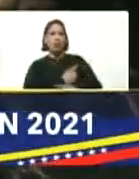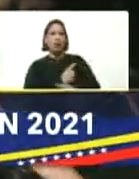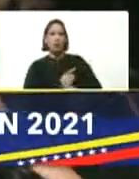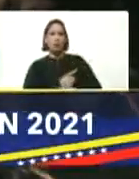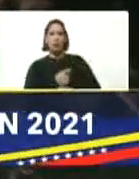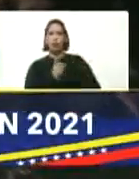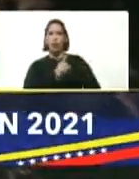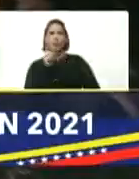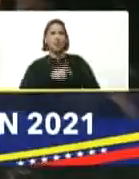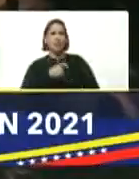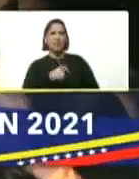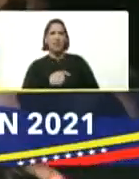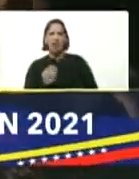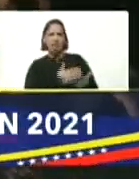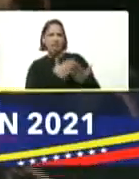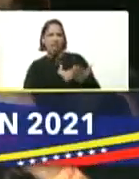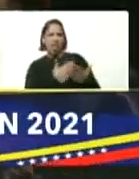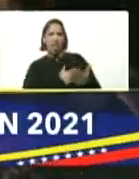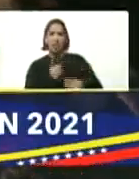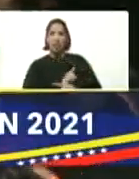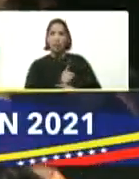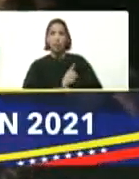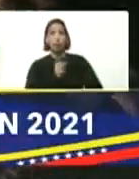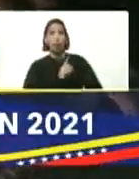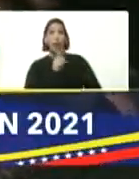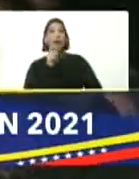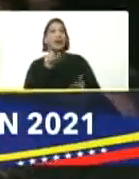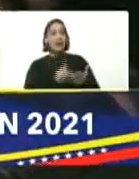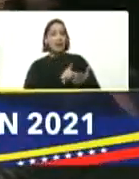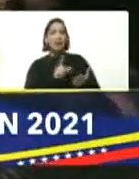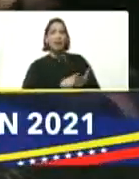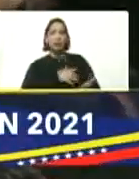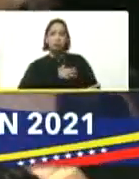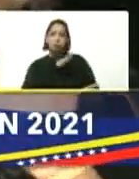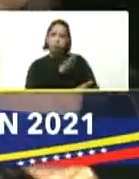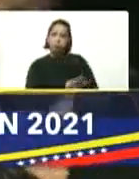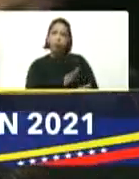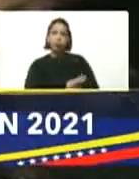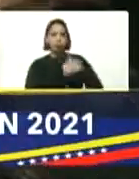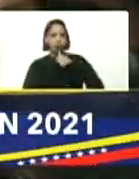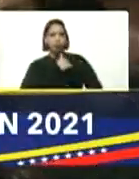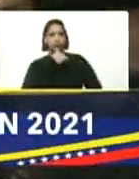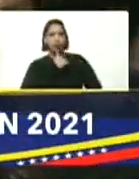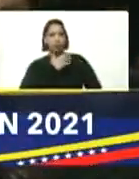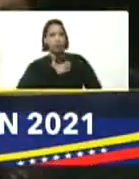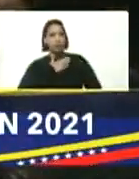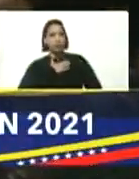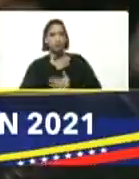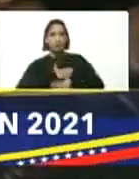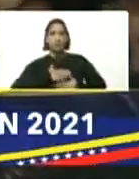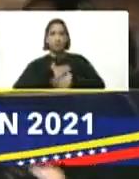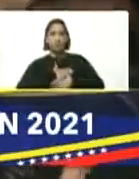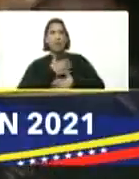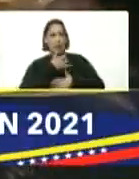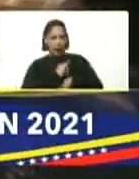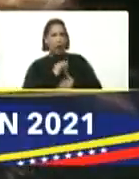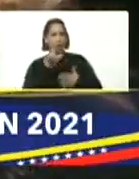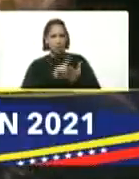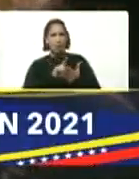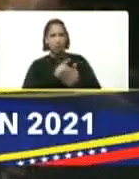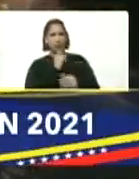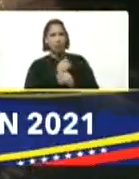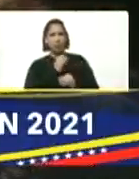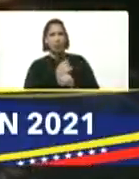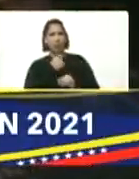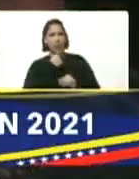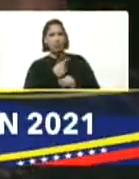de pasar el libro inmediatamente, el libro requiere serenidad. De modo que a mí me agrada que exista el libro digital, porque como